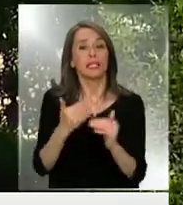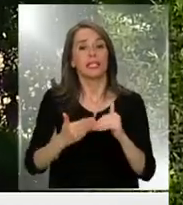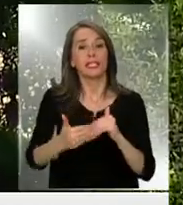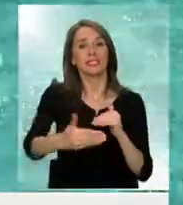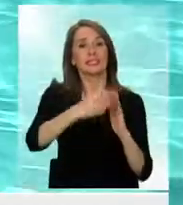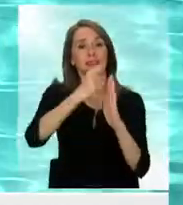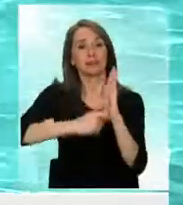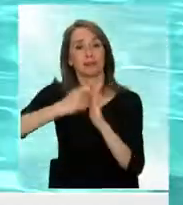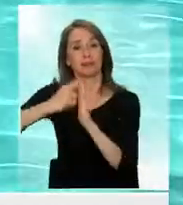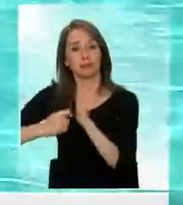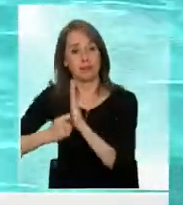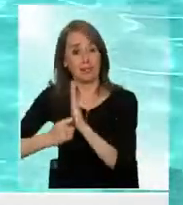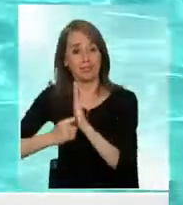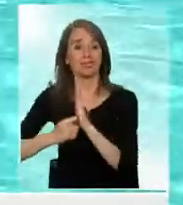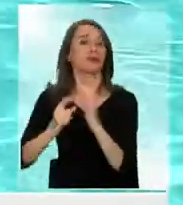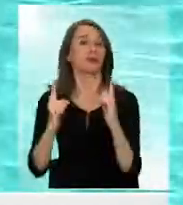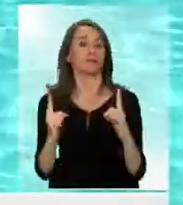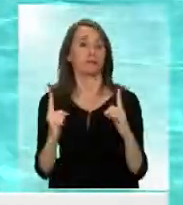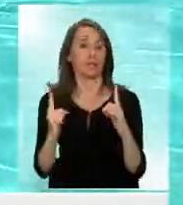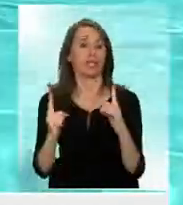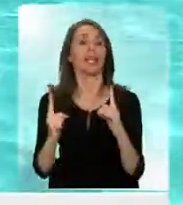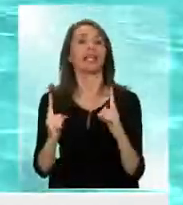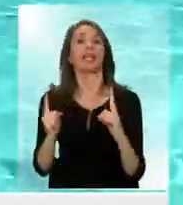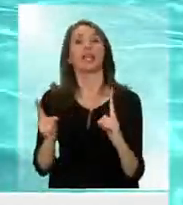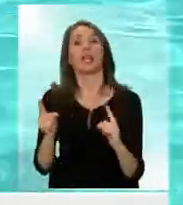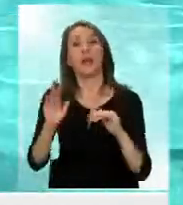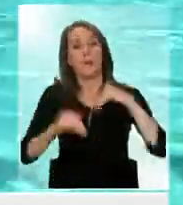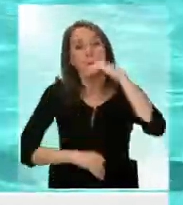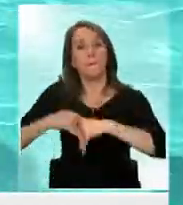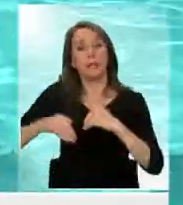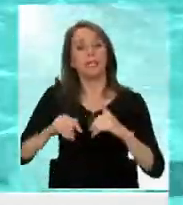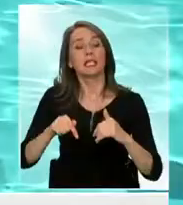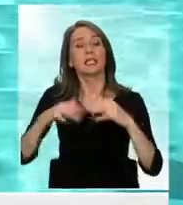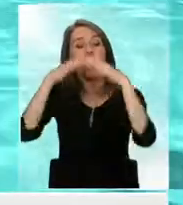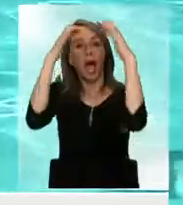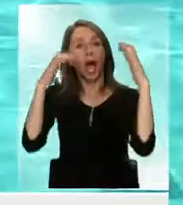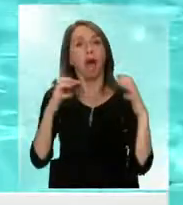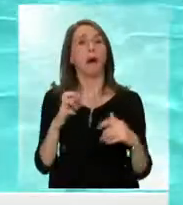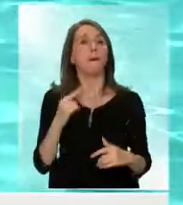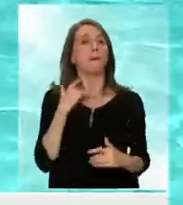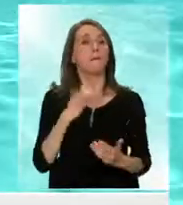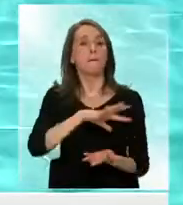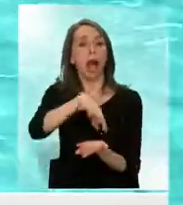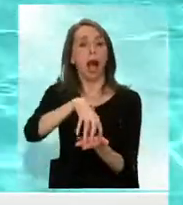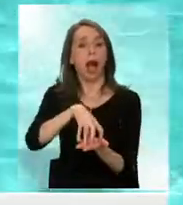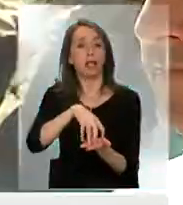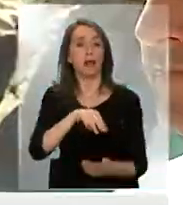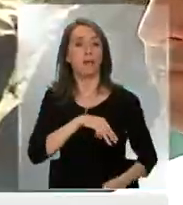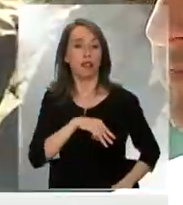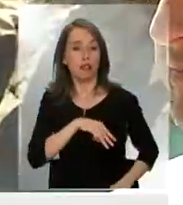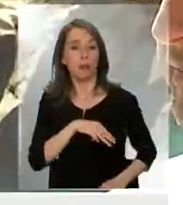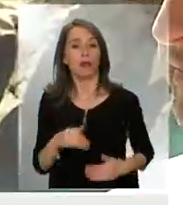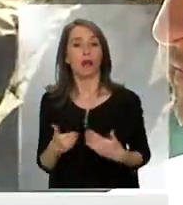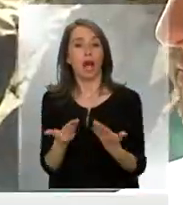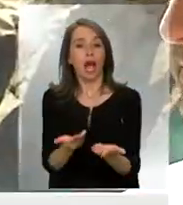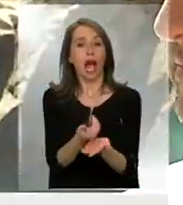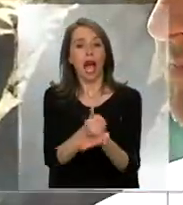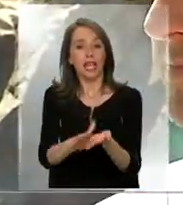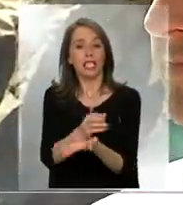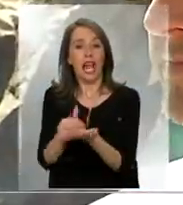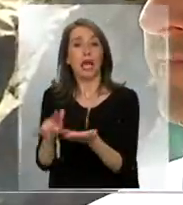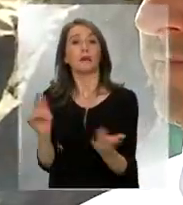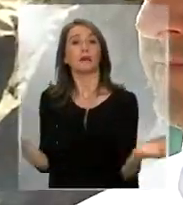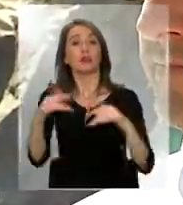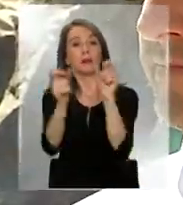temporada de piscinas en el Parque Metropolitano. El Parque Metropolitano es un lugar de integración. Y tenemos un programa de gratuidades muy